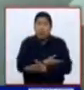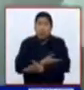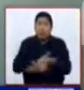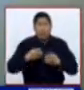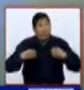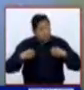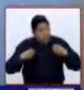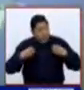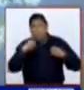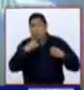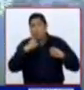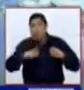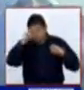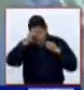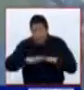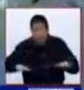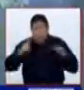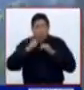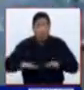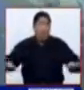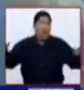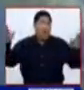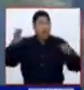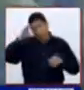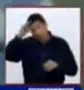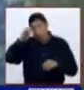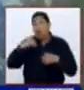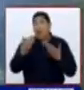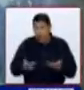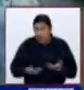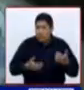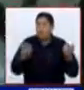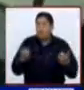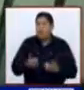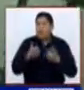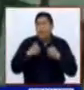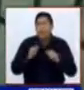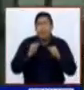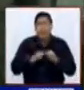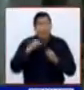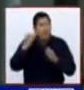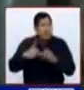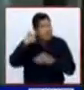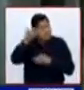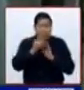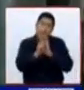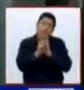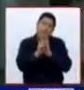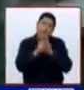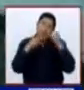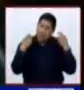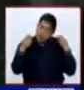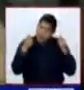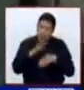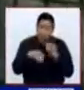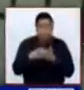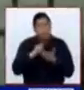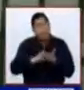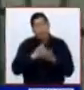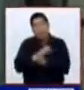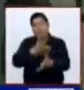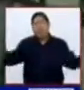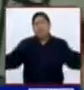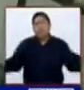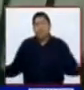mujeres, hay ropa para niños, para varones también. Entonces, durante los próximos minutos van a tratar de que todo esto se pueda